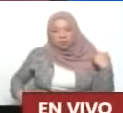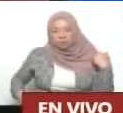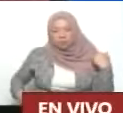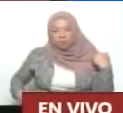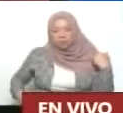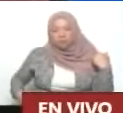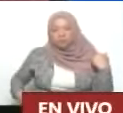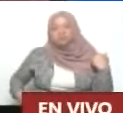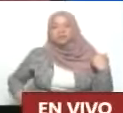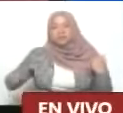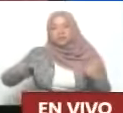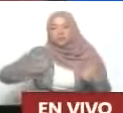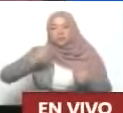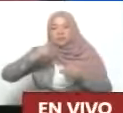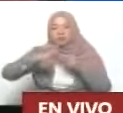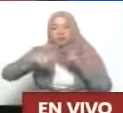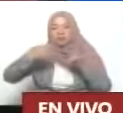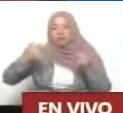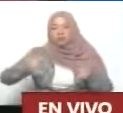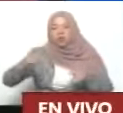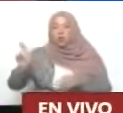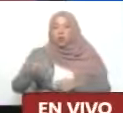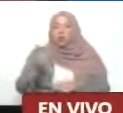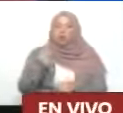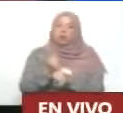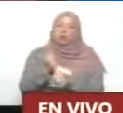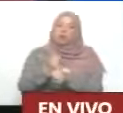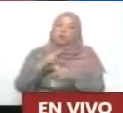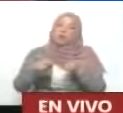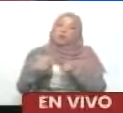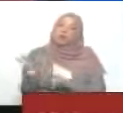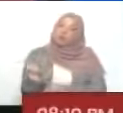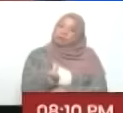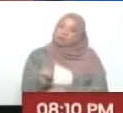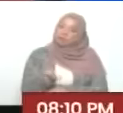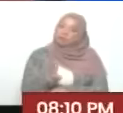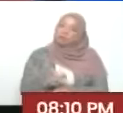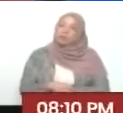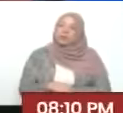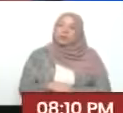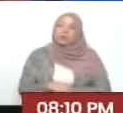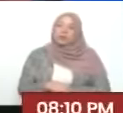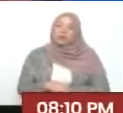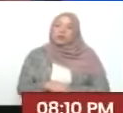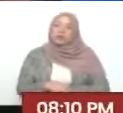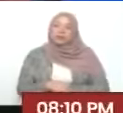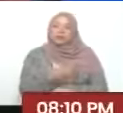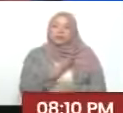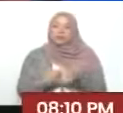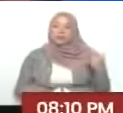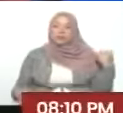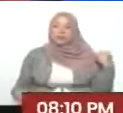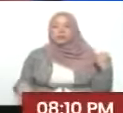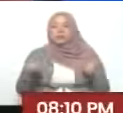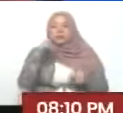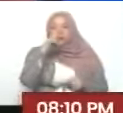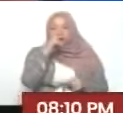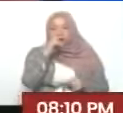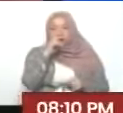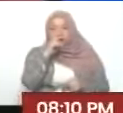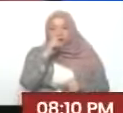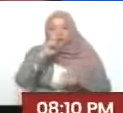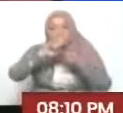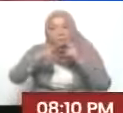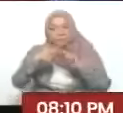que le garantice la paz. Porque aquí el único que garantiza la paz en este país se llama Nicolás Maduro Moro.